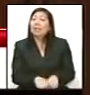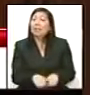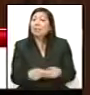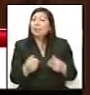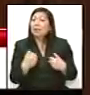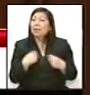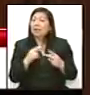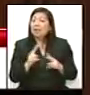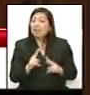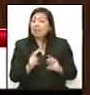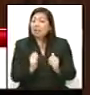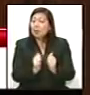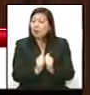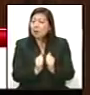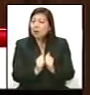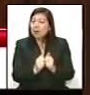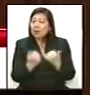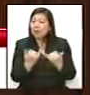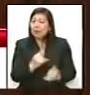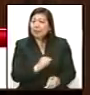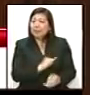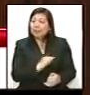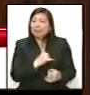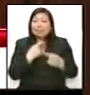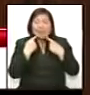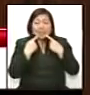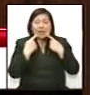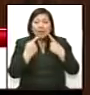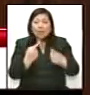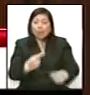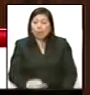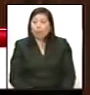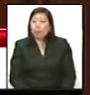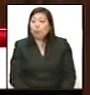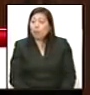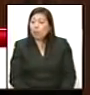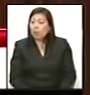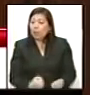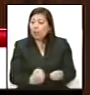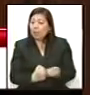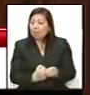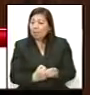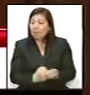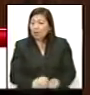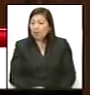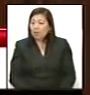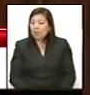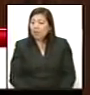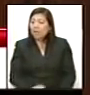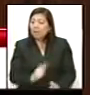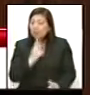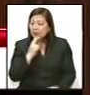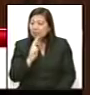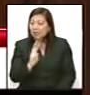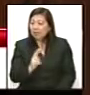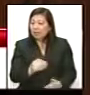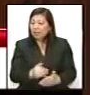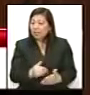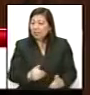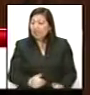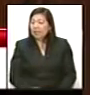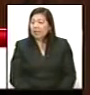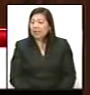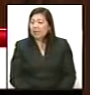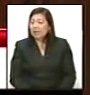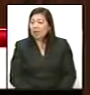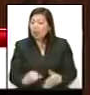ver con esta institución famosa de la colaboración eficaz, que está contemplada en